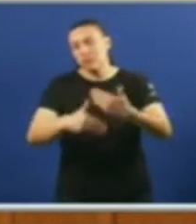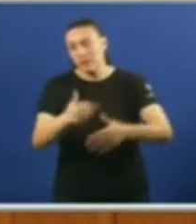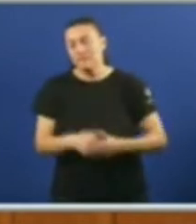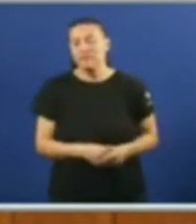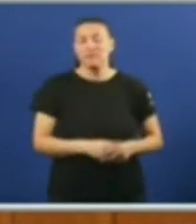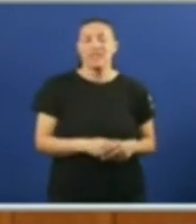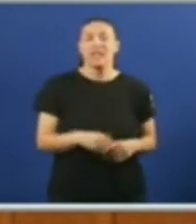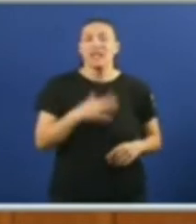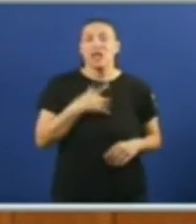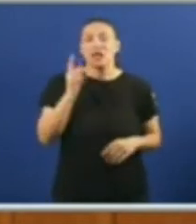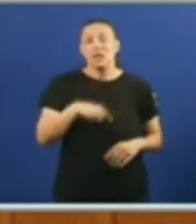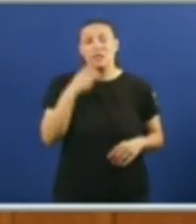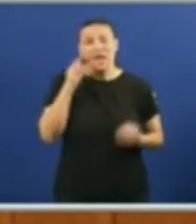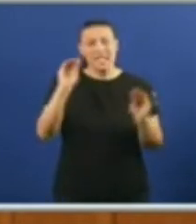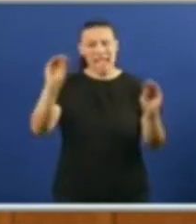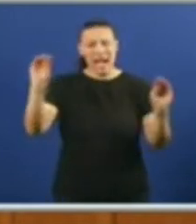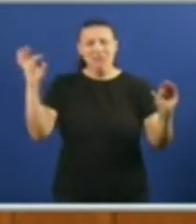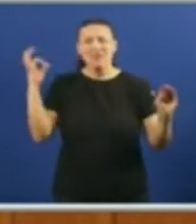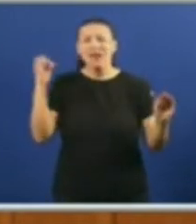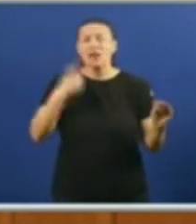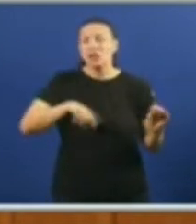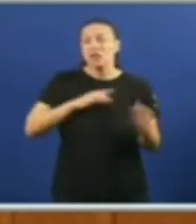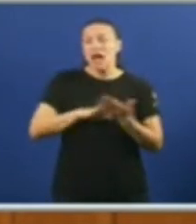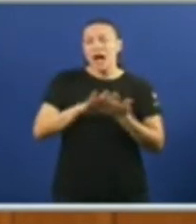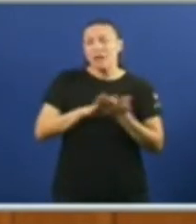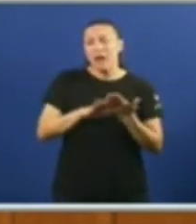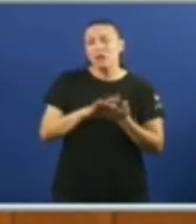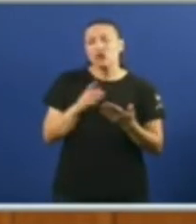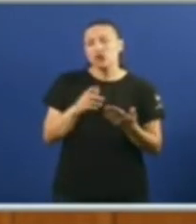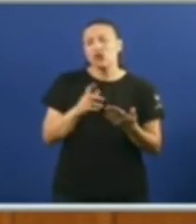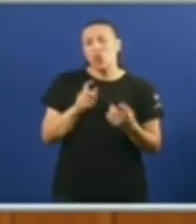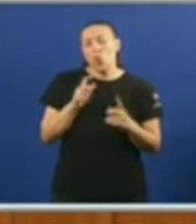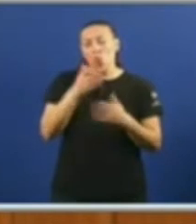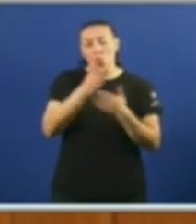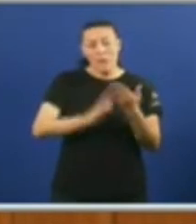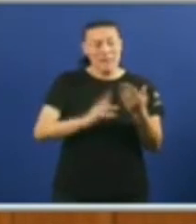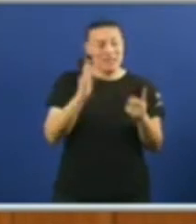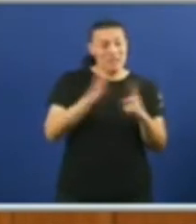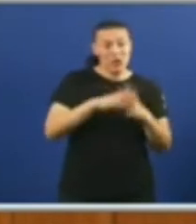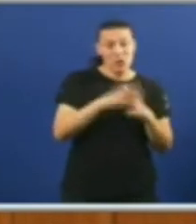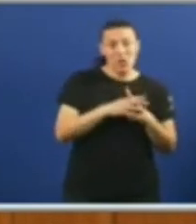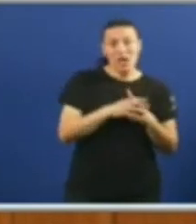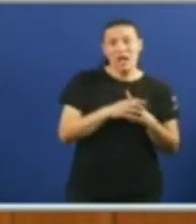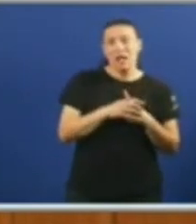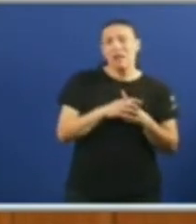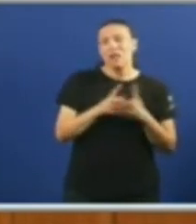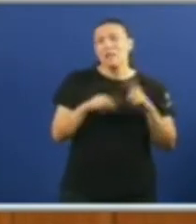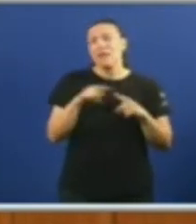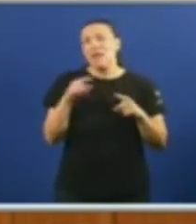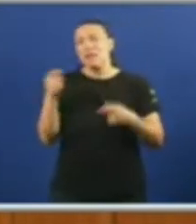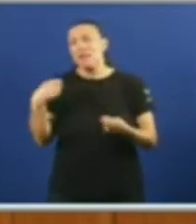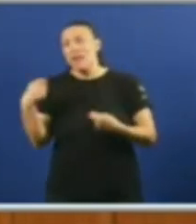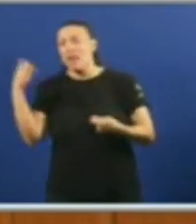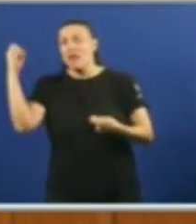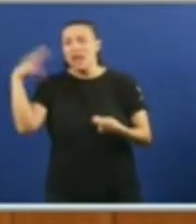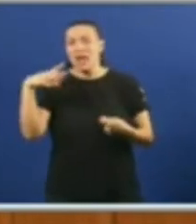chamar a atención de que nós estamos falando de incidir nunha parte da factura que non depende xa do mercado eléctrico,